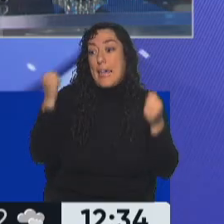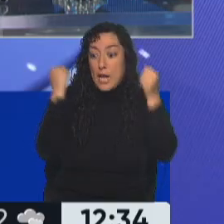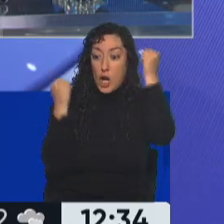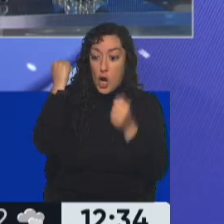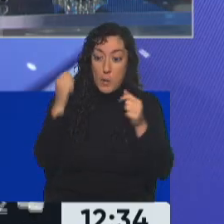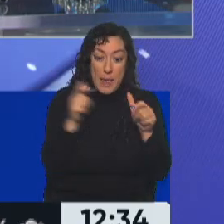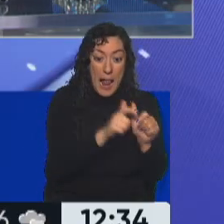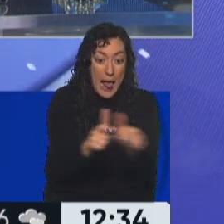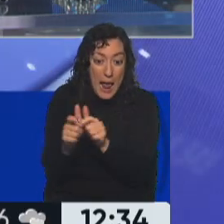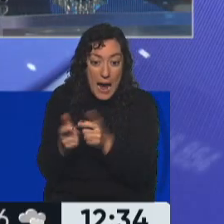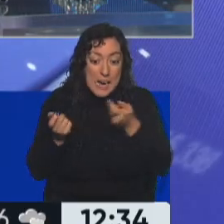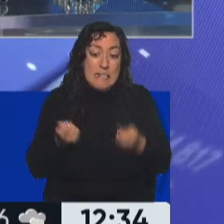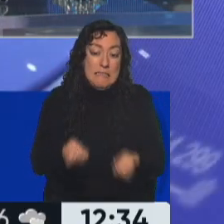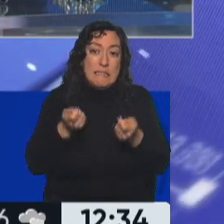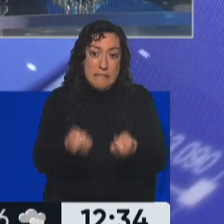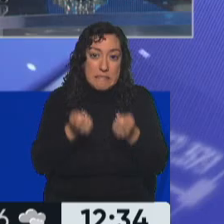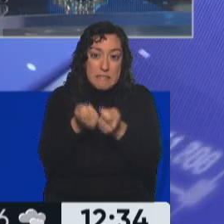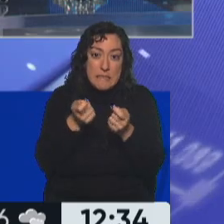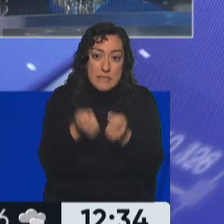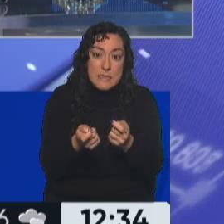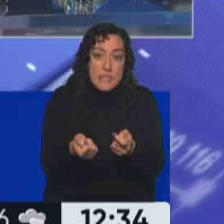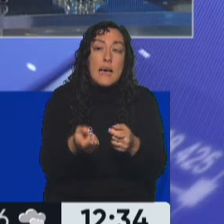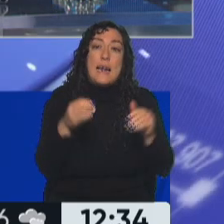soltás estimulando comiéndose las